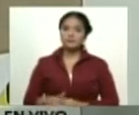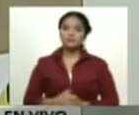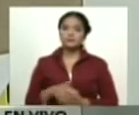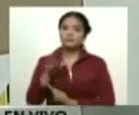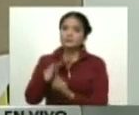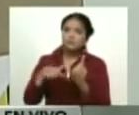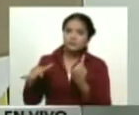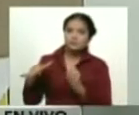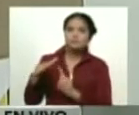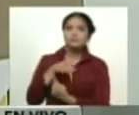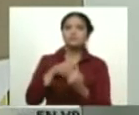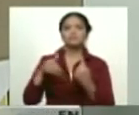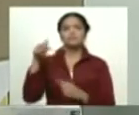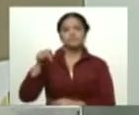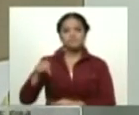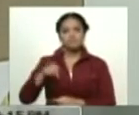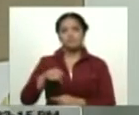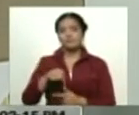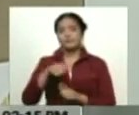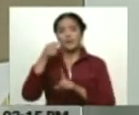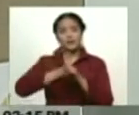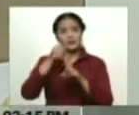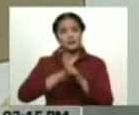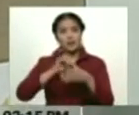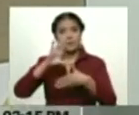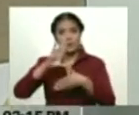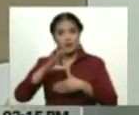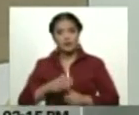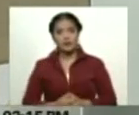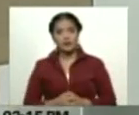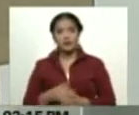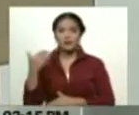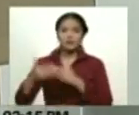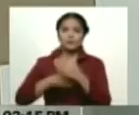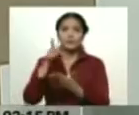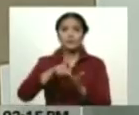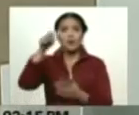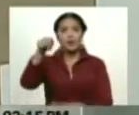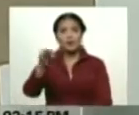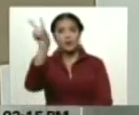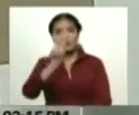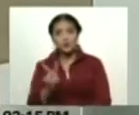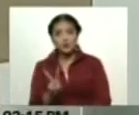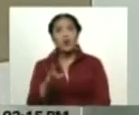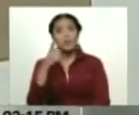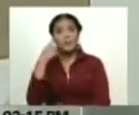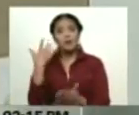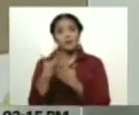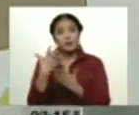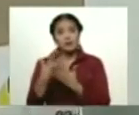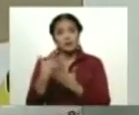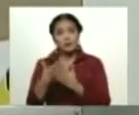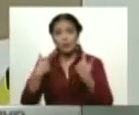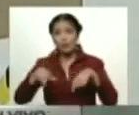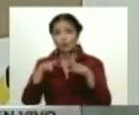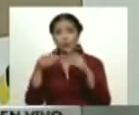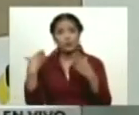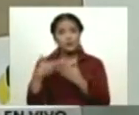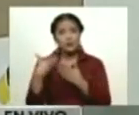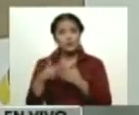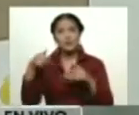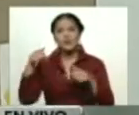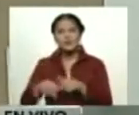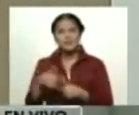ámbito progresista de nuestra Iberoamérica, que han venido a Venezuela precisamente para ser testigos de primera mano de lo que